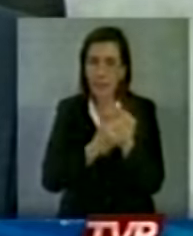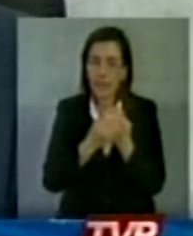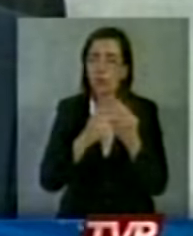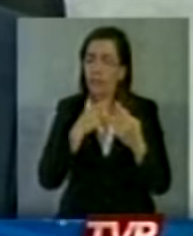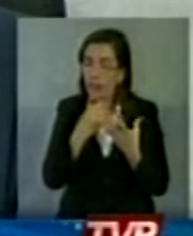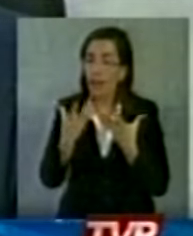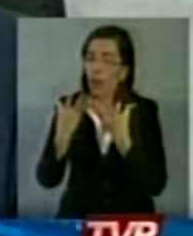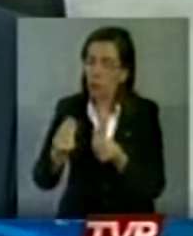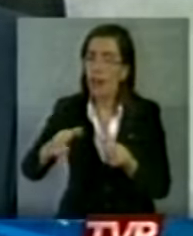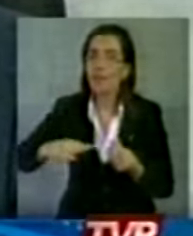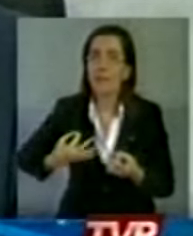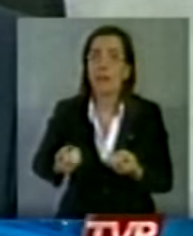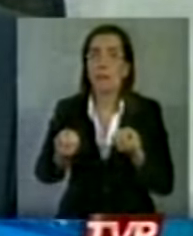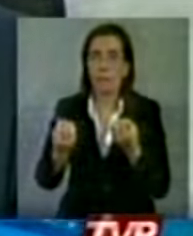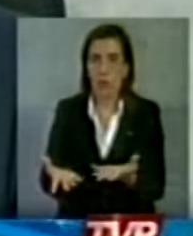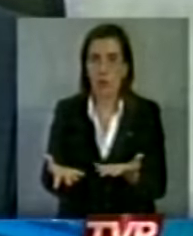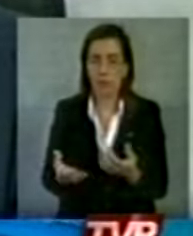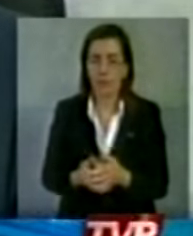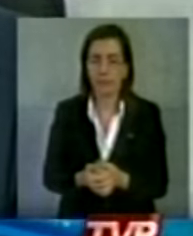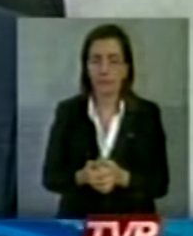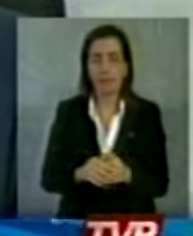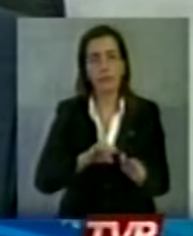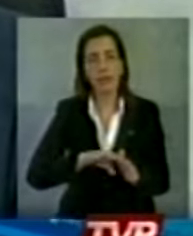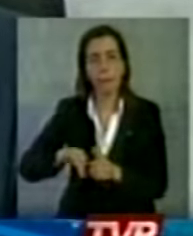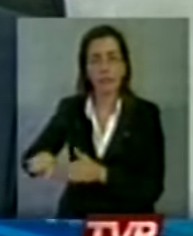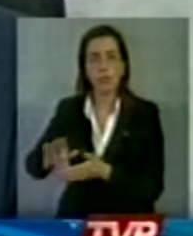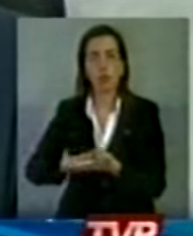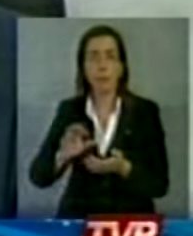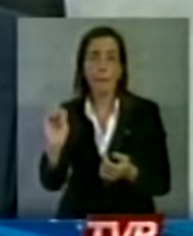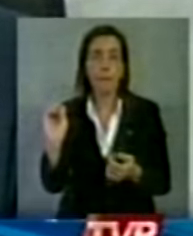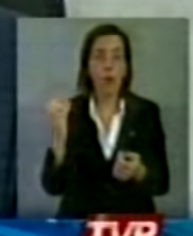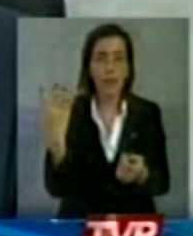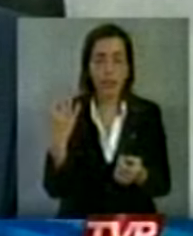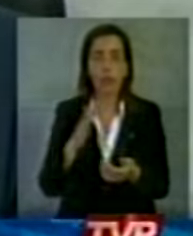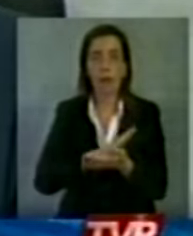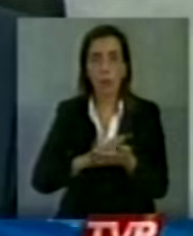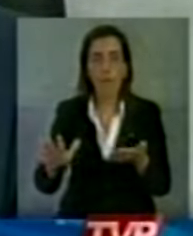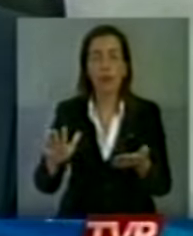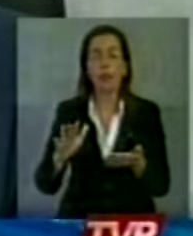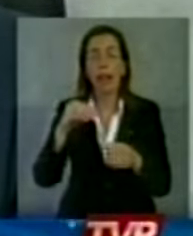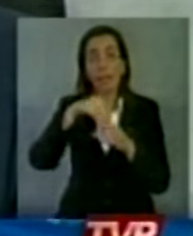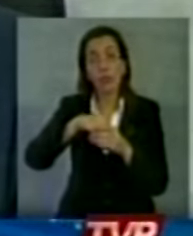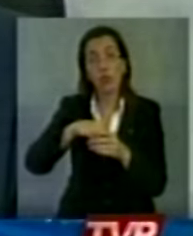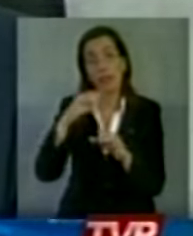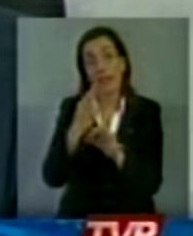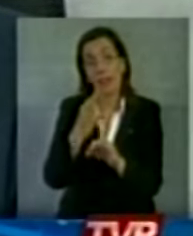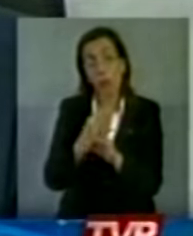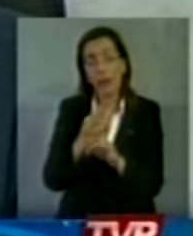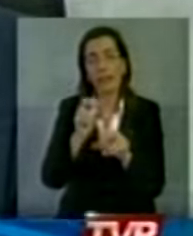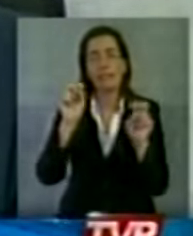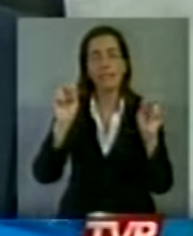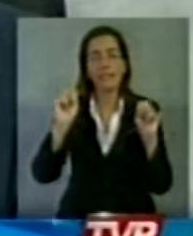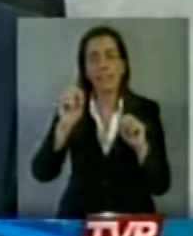vida saludable. En materia de innovación institucional, se ha creado la modalidad de ruralidad para atender y